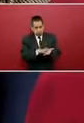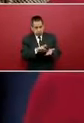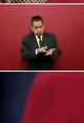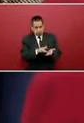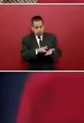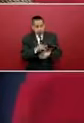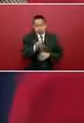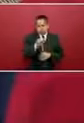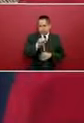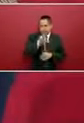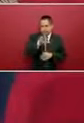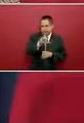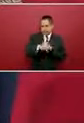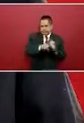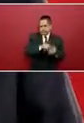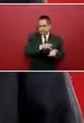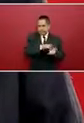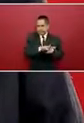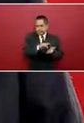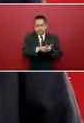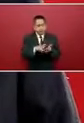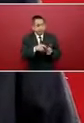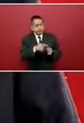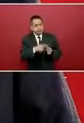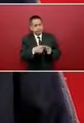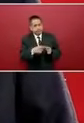a partir de los 65 los que ya venían